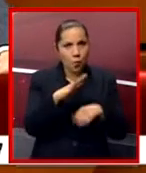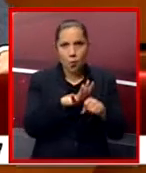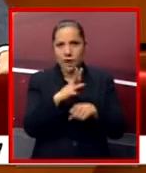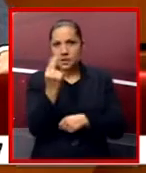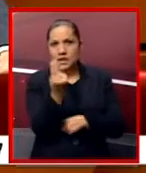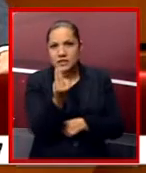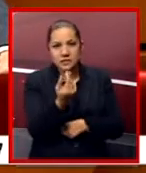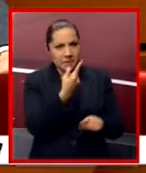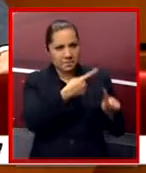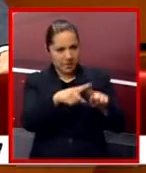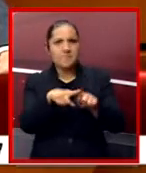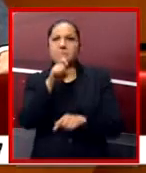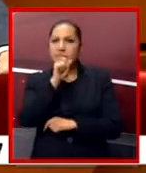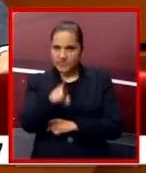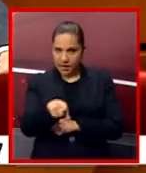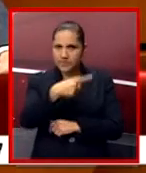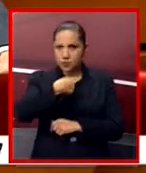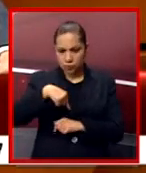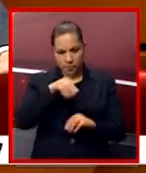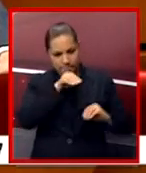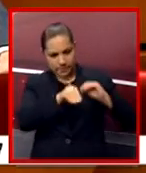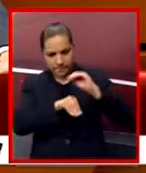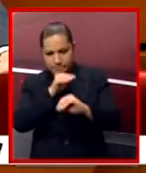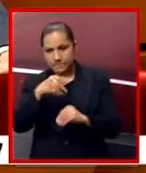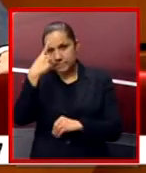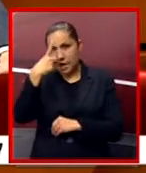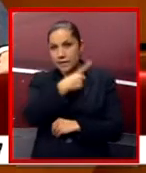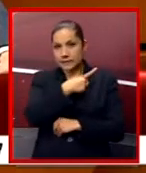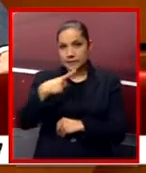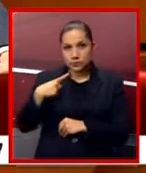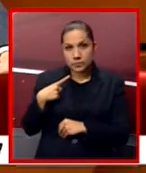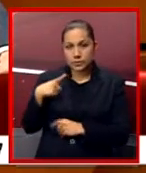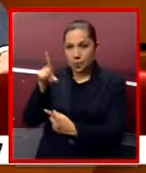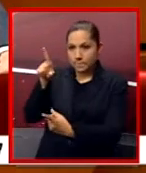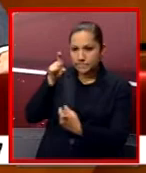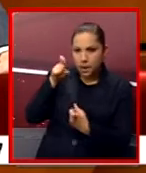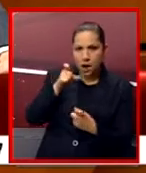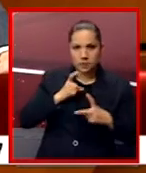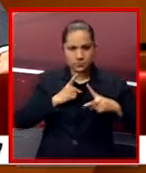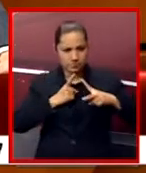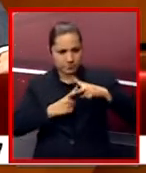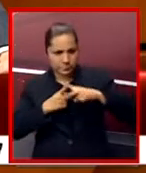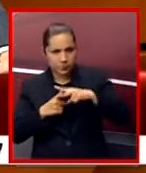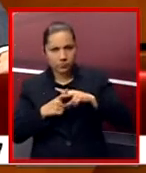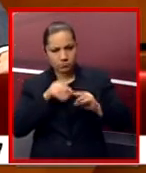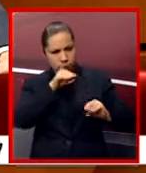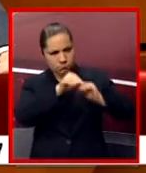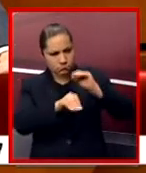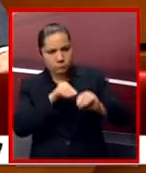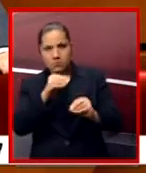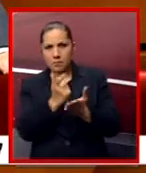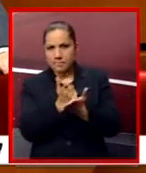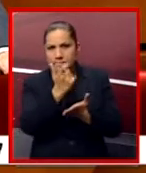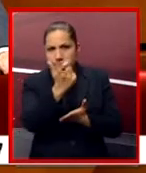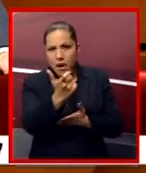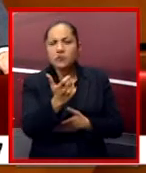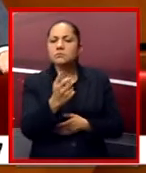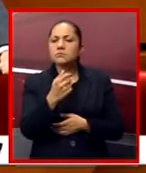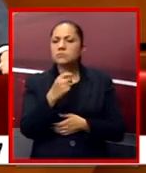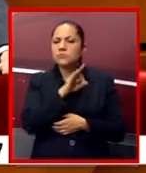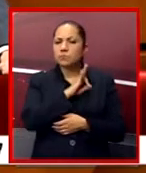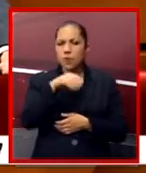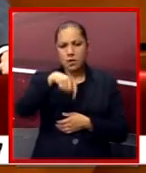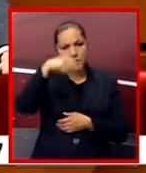compromiso de bajar los montos de endeudamiento y que genera condiciones favorables para promover el